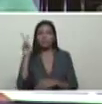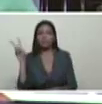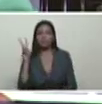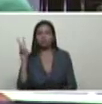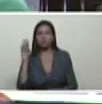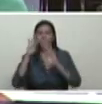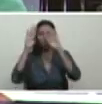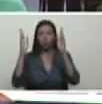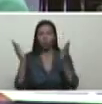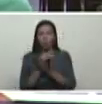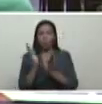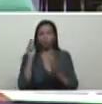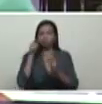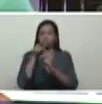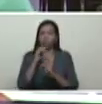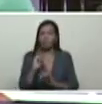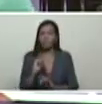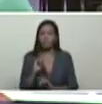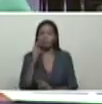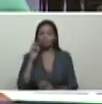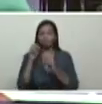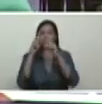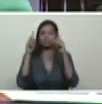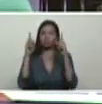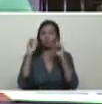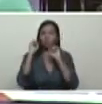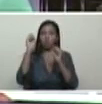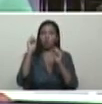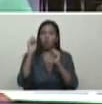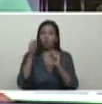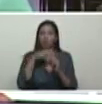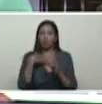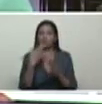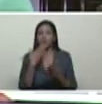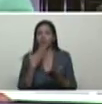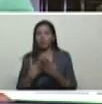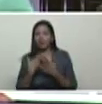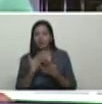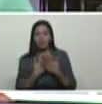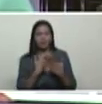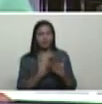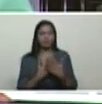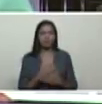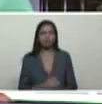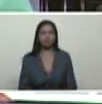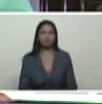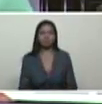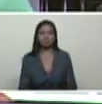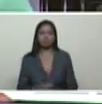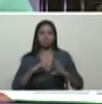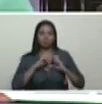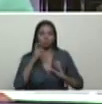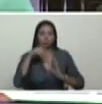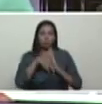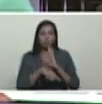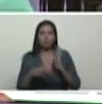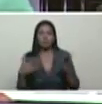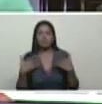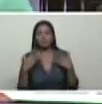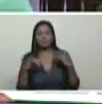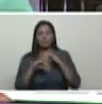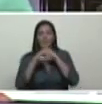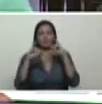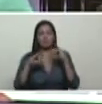en el mundo. Impresionante los logros. Yo quiero agradecer de corazón y felicitar